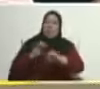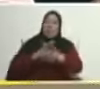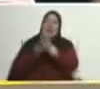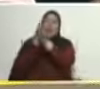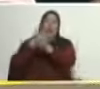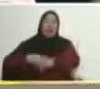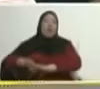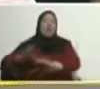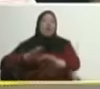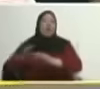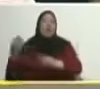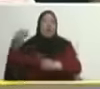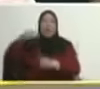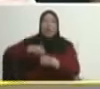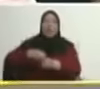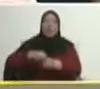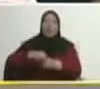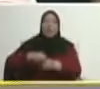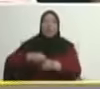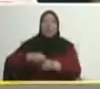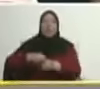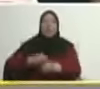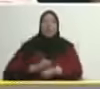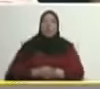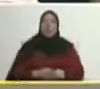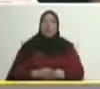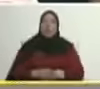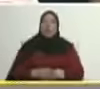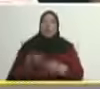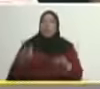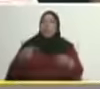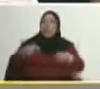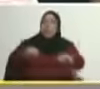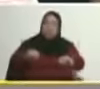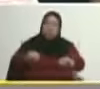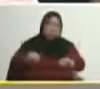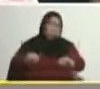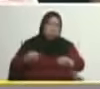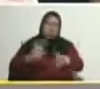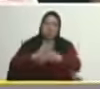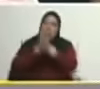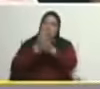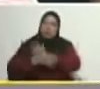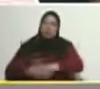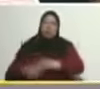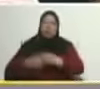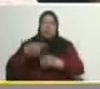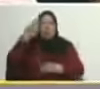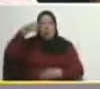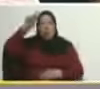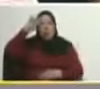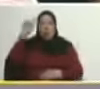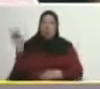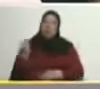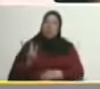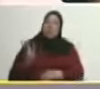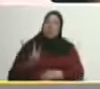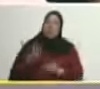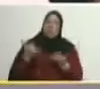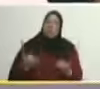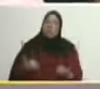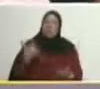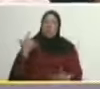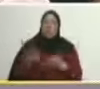barreras, incluyendo las medidas coercitivas unilaterales que se han impuesto sobre Cuba y Venezuela, ya que